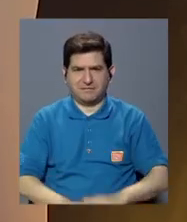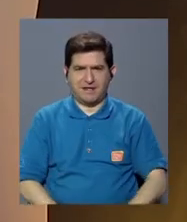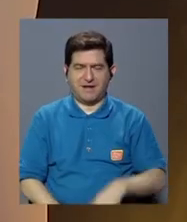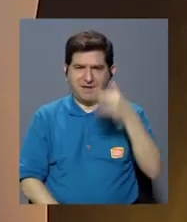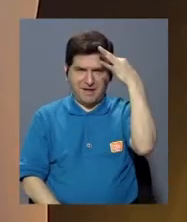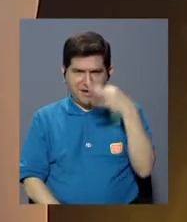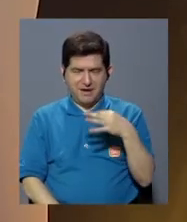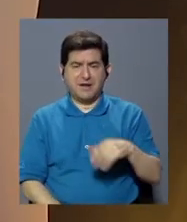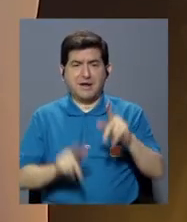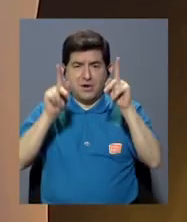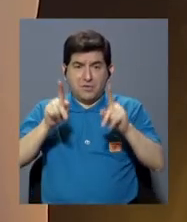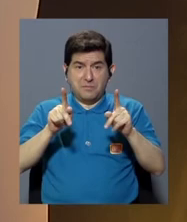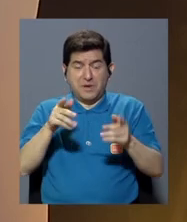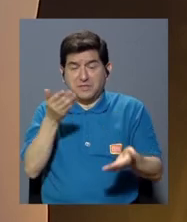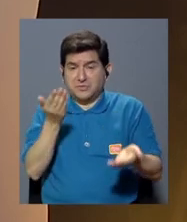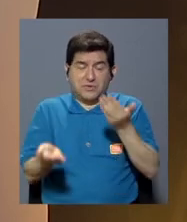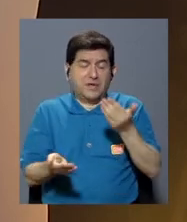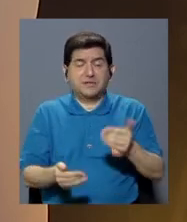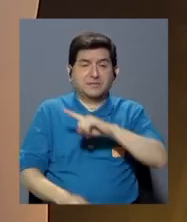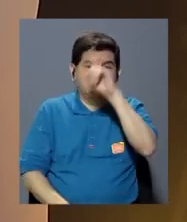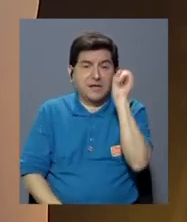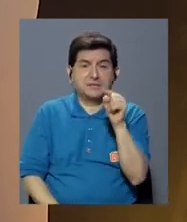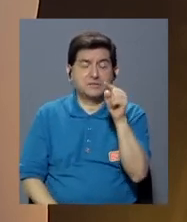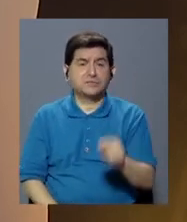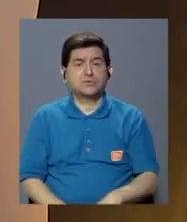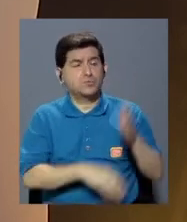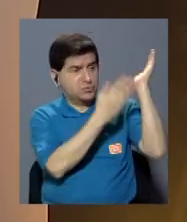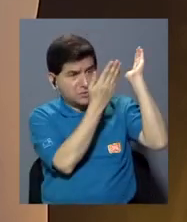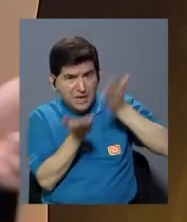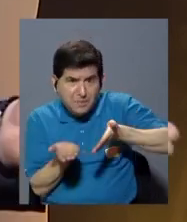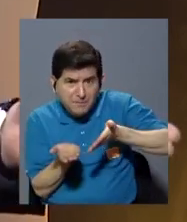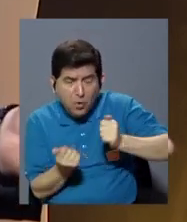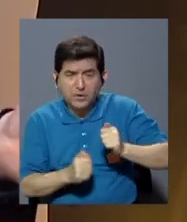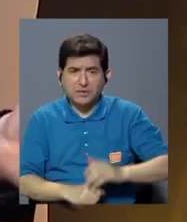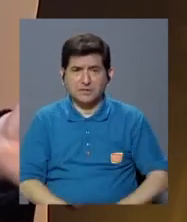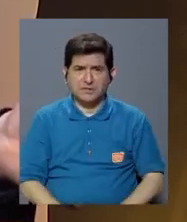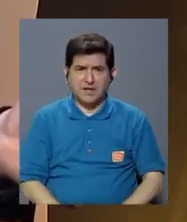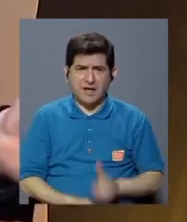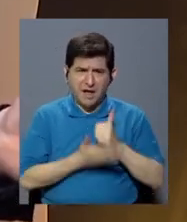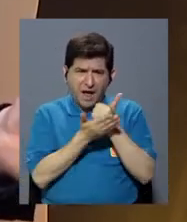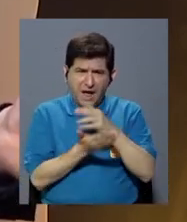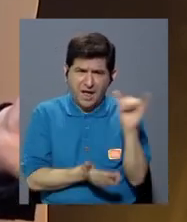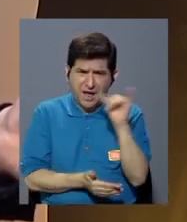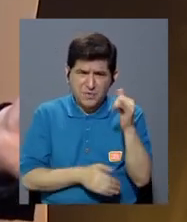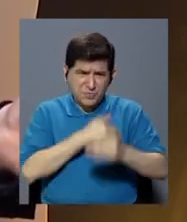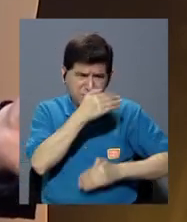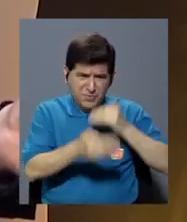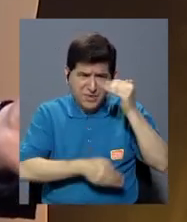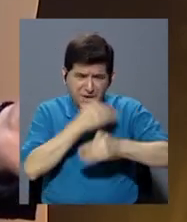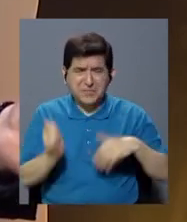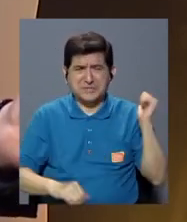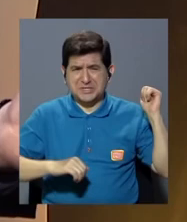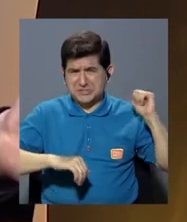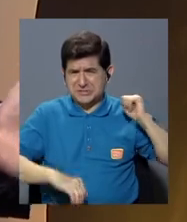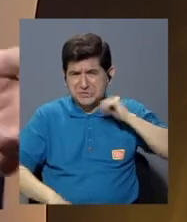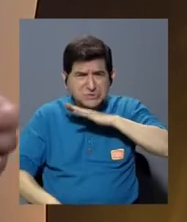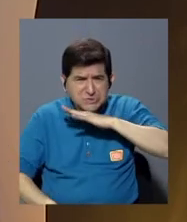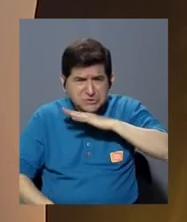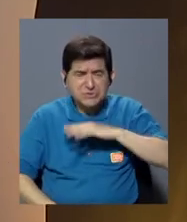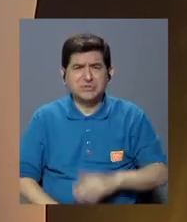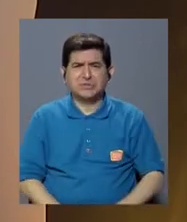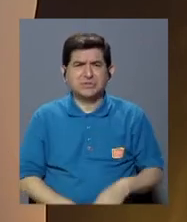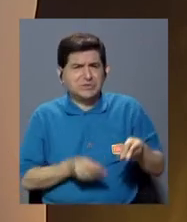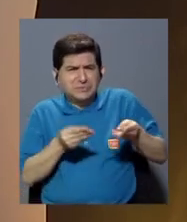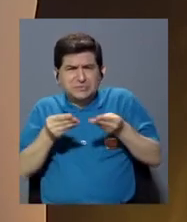segundos y creo que cualquier ciudadano se preguntaría, si usted lo importa, ¿colabora también en un proceso de contaminación